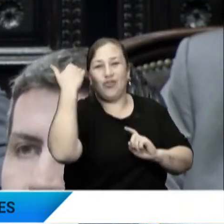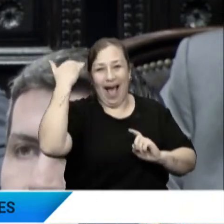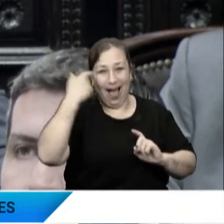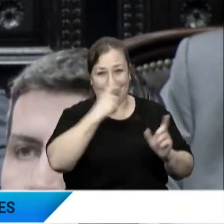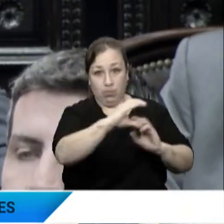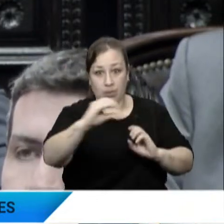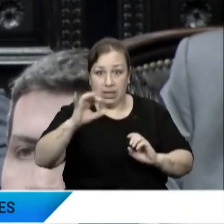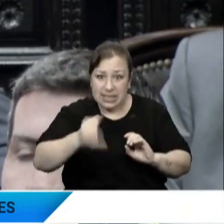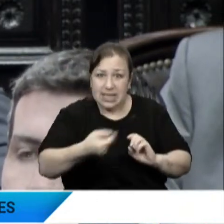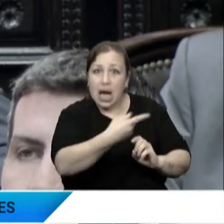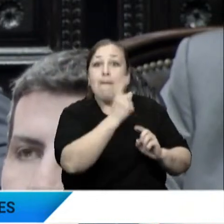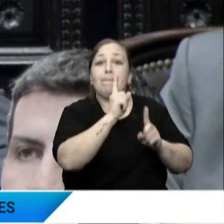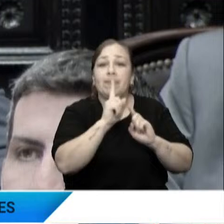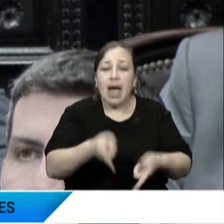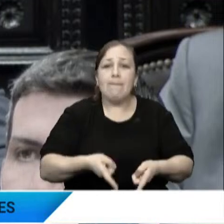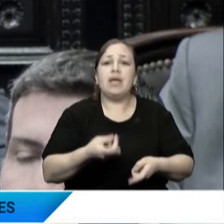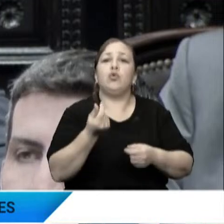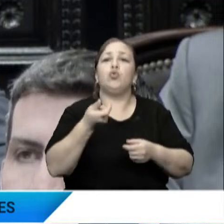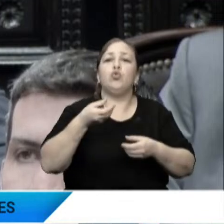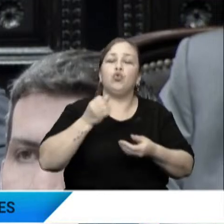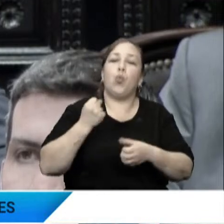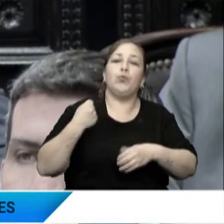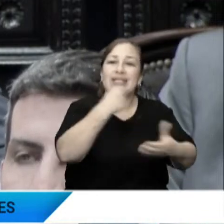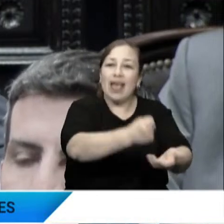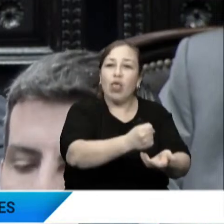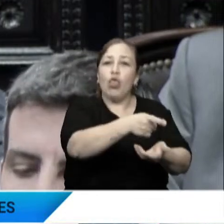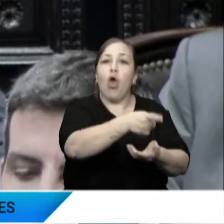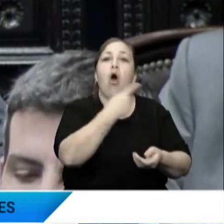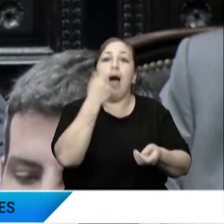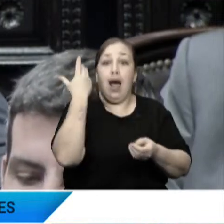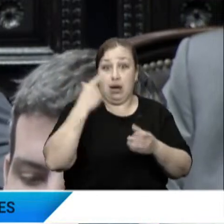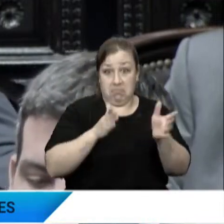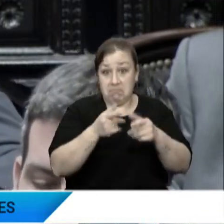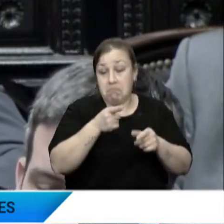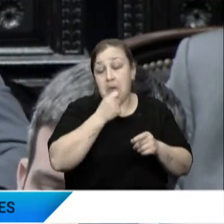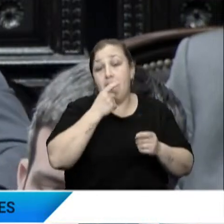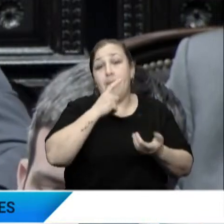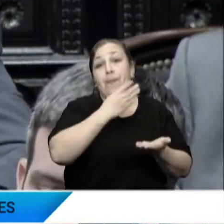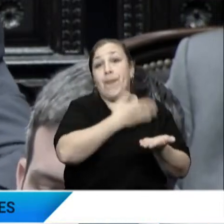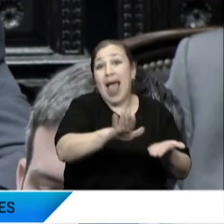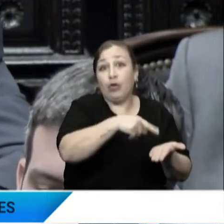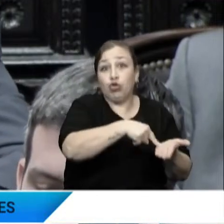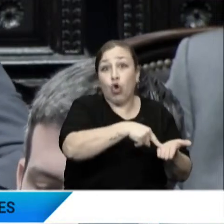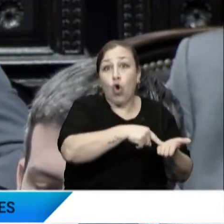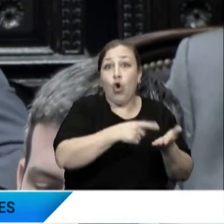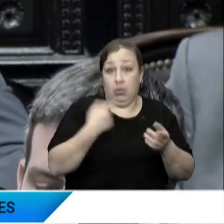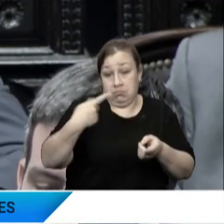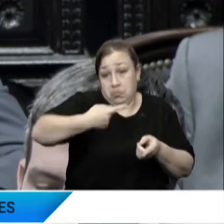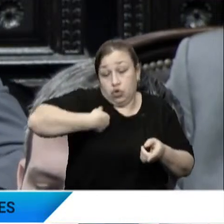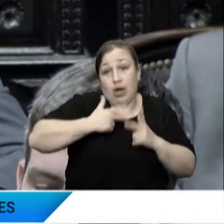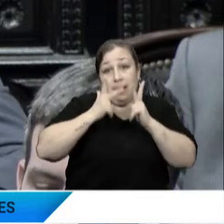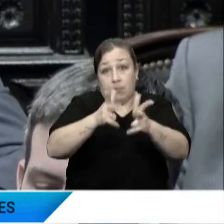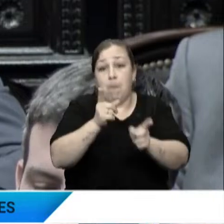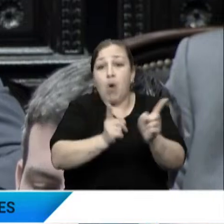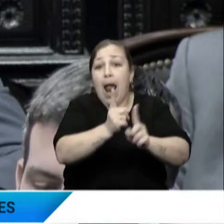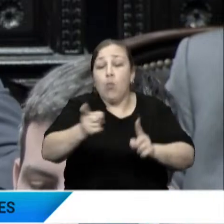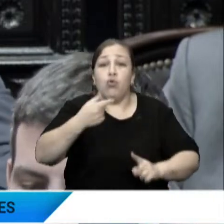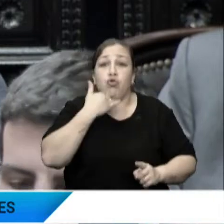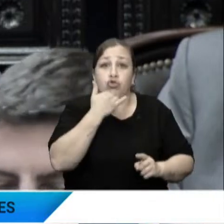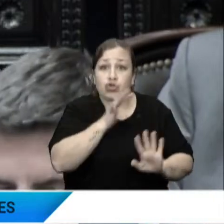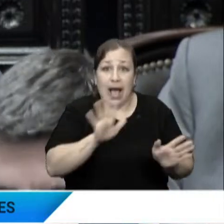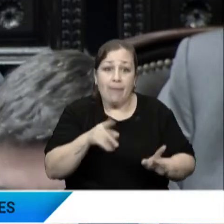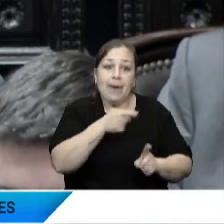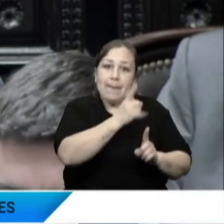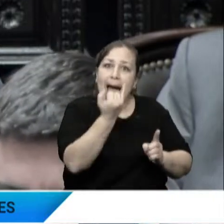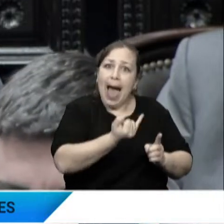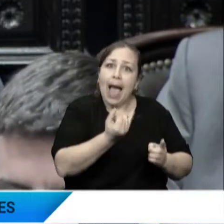además el subsidio a las cajas transferidas. El veto, señores, si no lo saben, es un instrumento que está en la Constitución